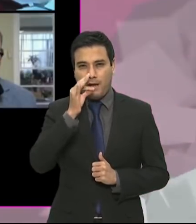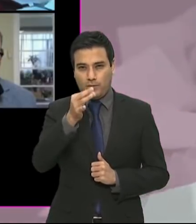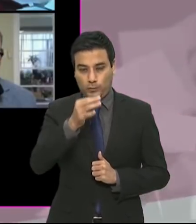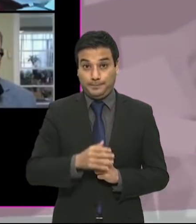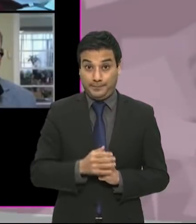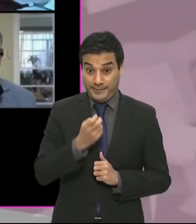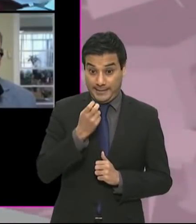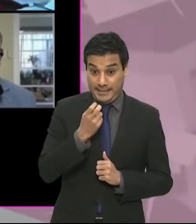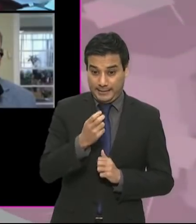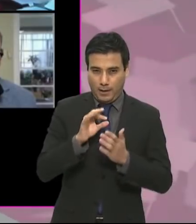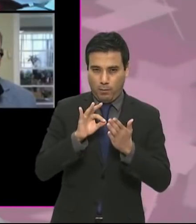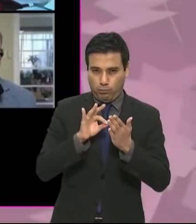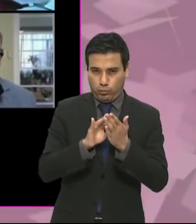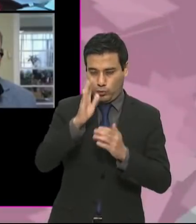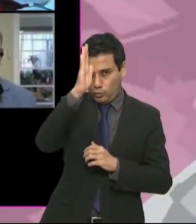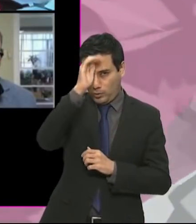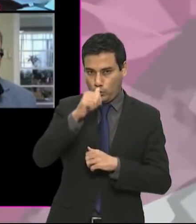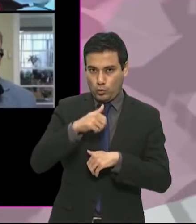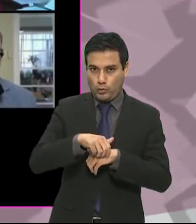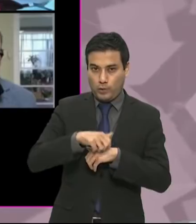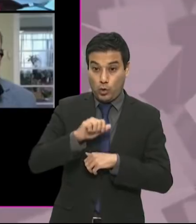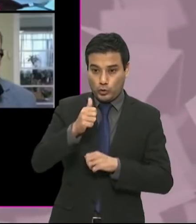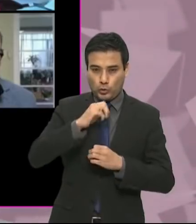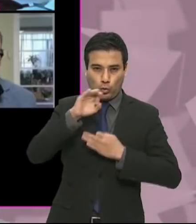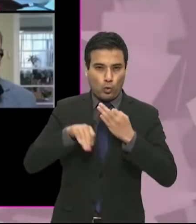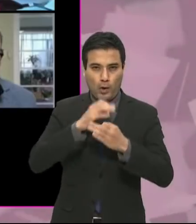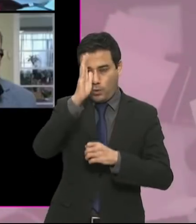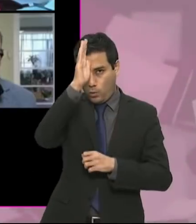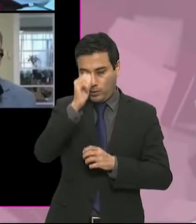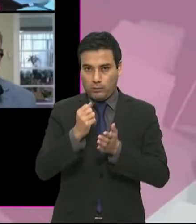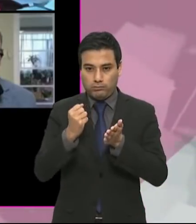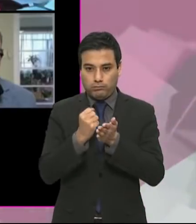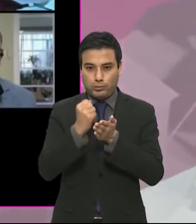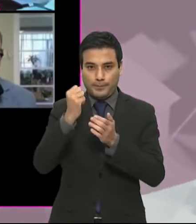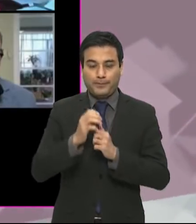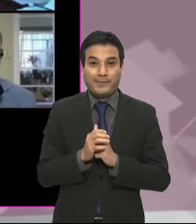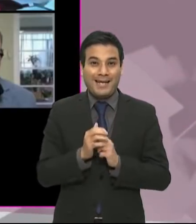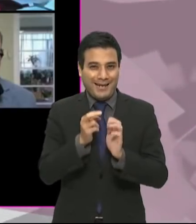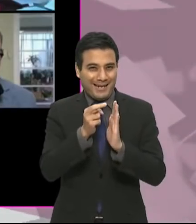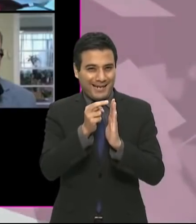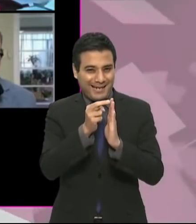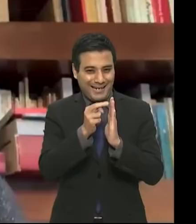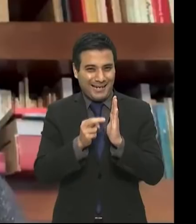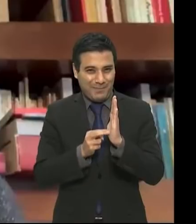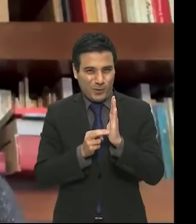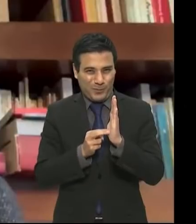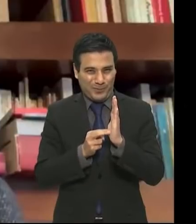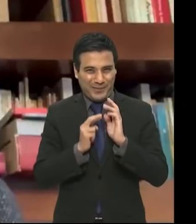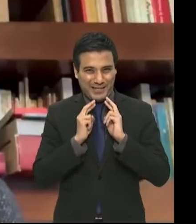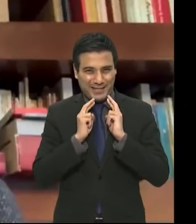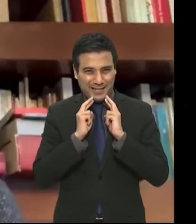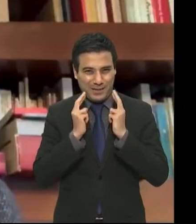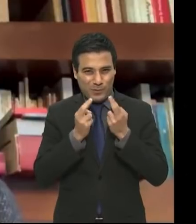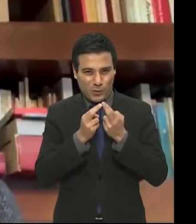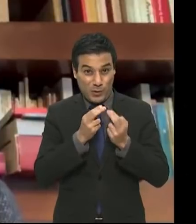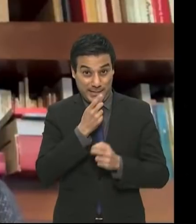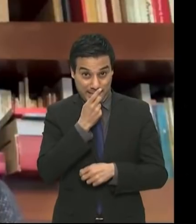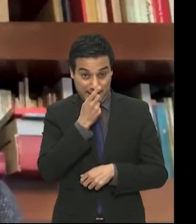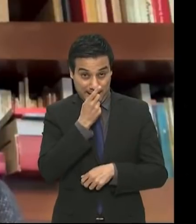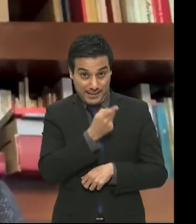proceso de organización del ejercicio de participación ciudadana. En una nueva revisión, el INE disminuyó a